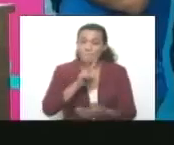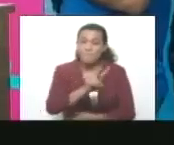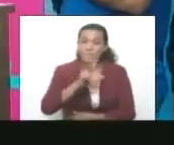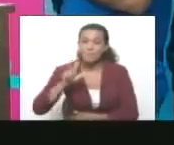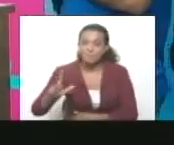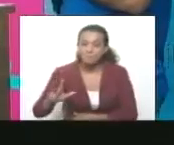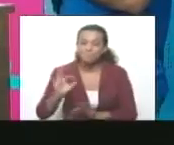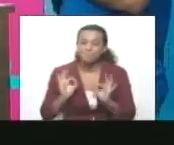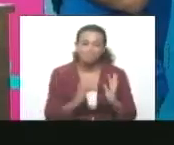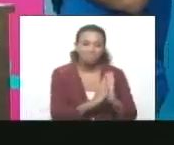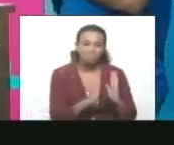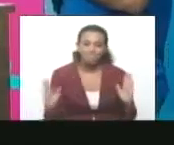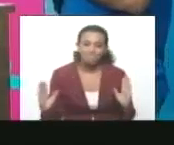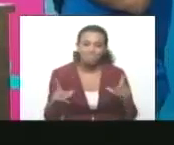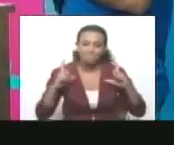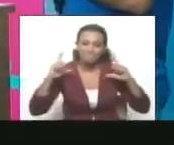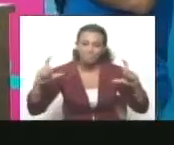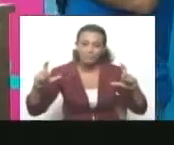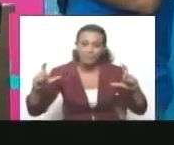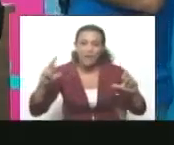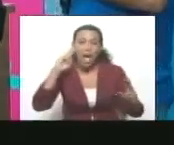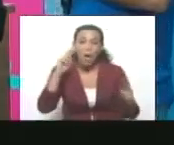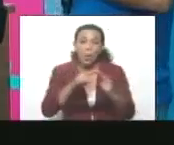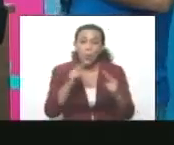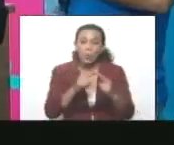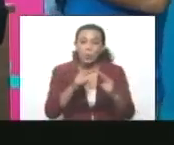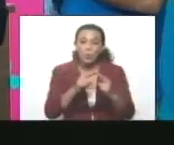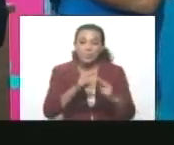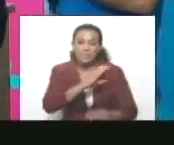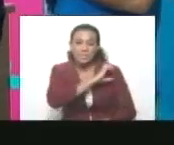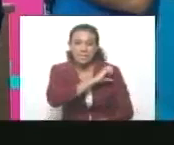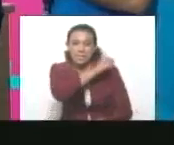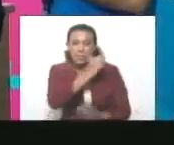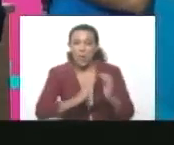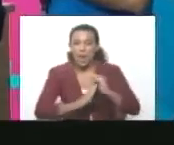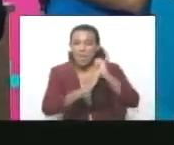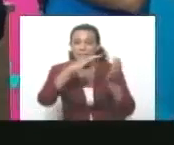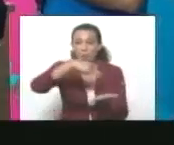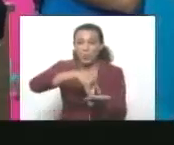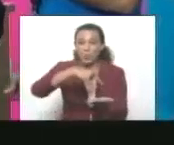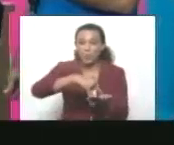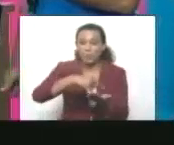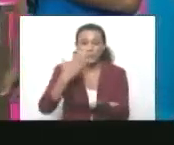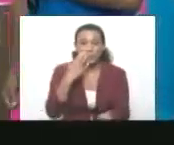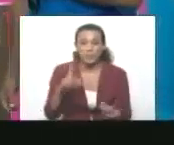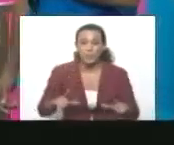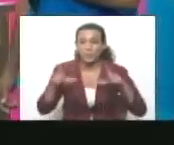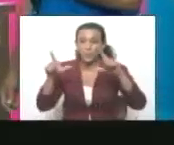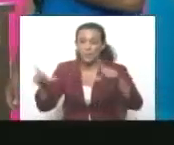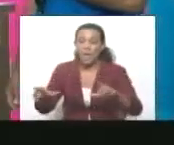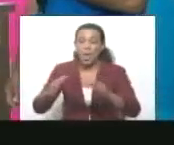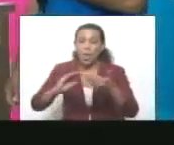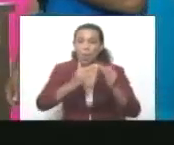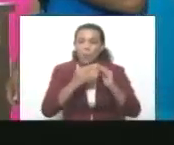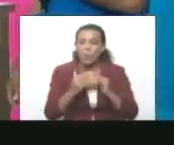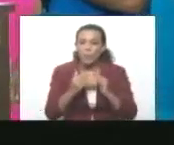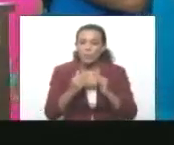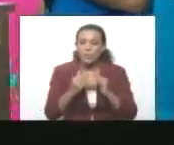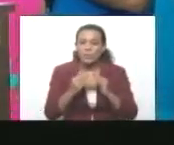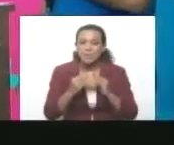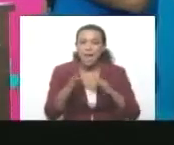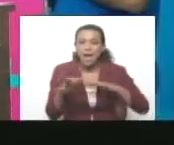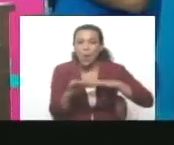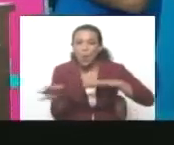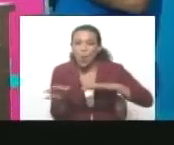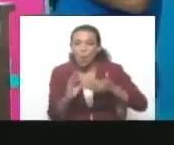2023, he conocido a Iris María Chacón y le entrego a su comunidad de San José de los